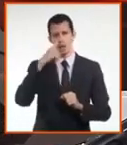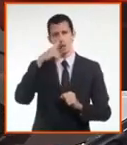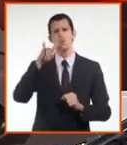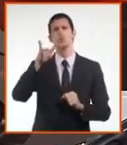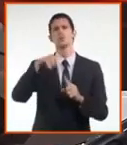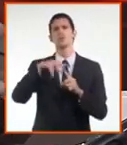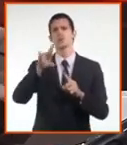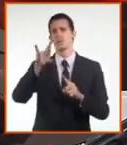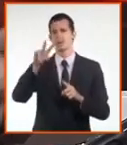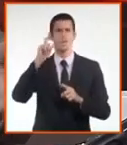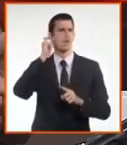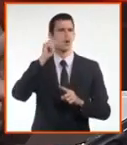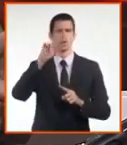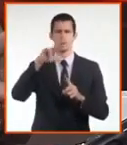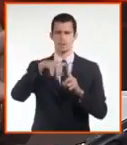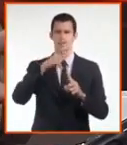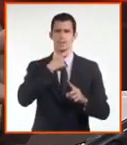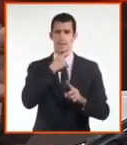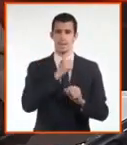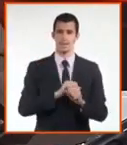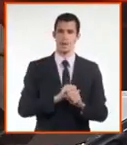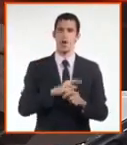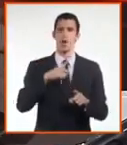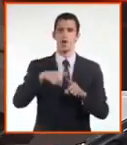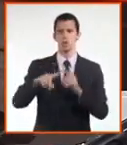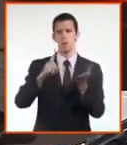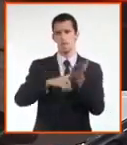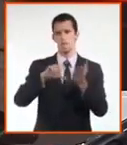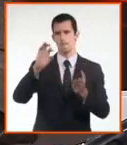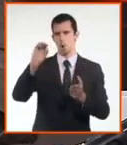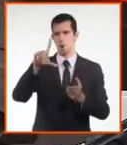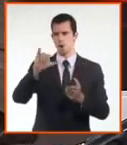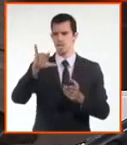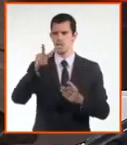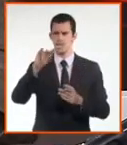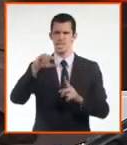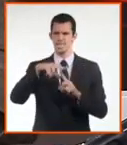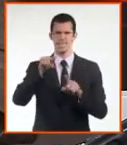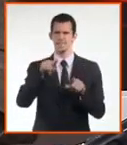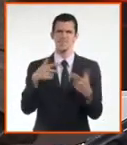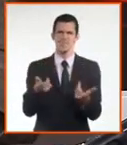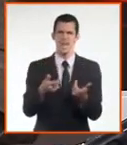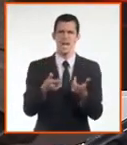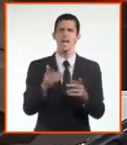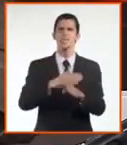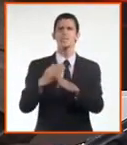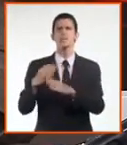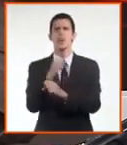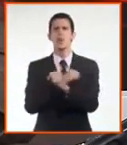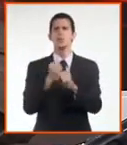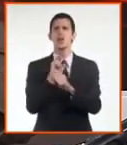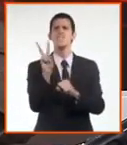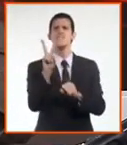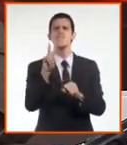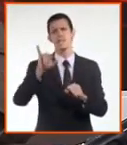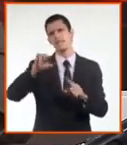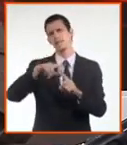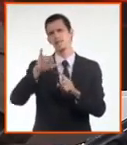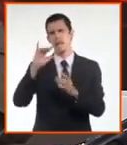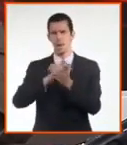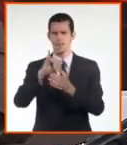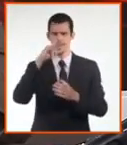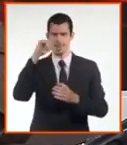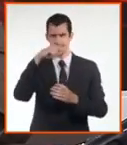mismo papel pero llevan varias materias primas entonces la mayoría son vitaminas que hoy como explicaron aquí